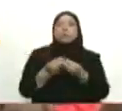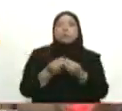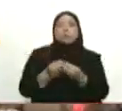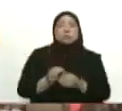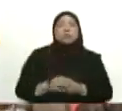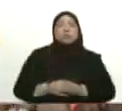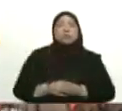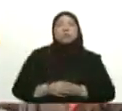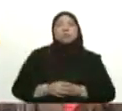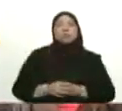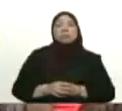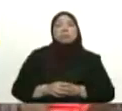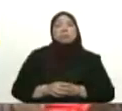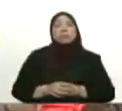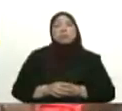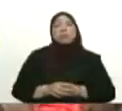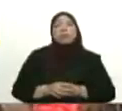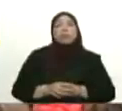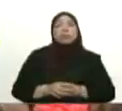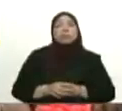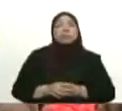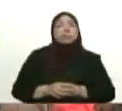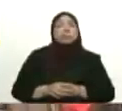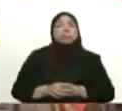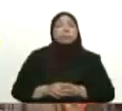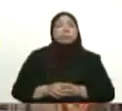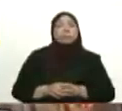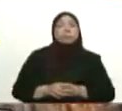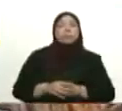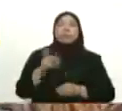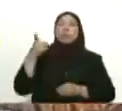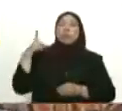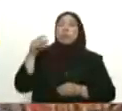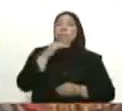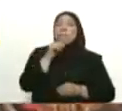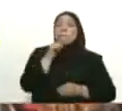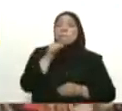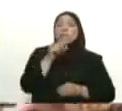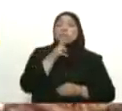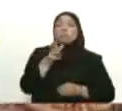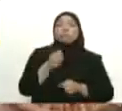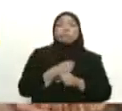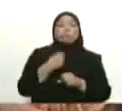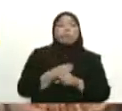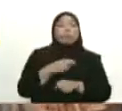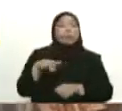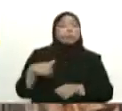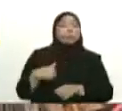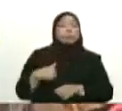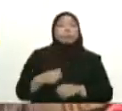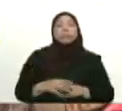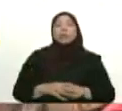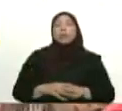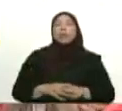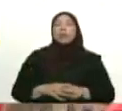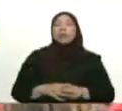que ellos no tienen escrúpulos son malos son malos yo recuerdo